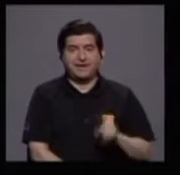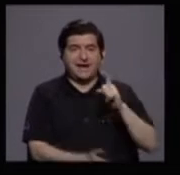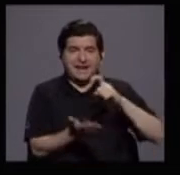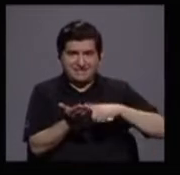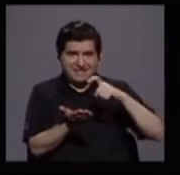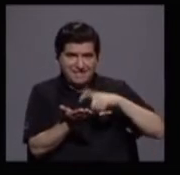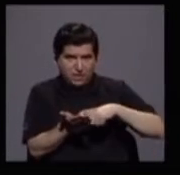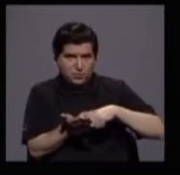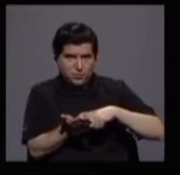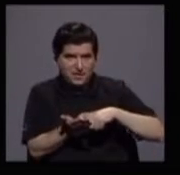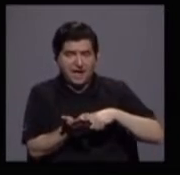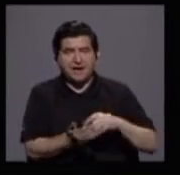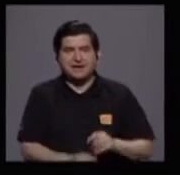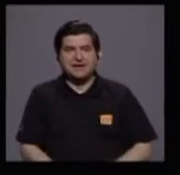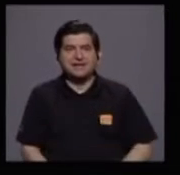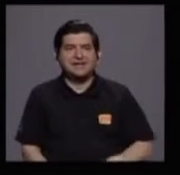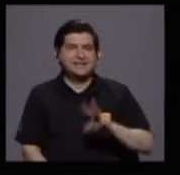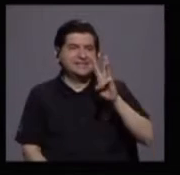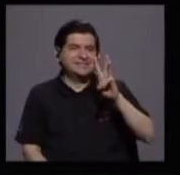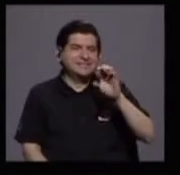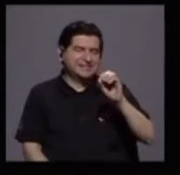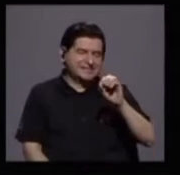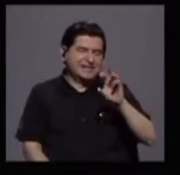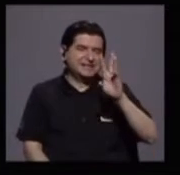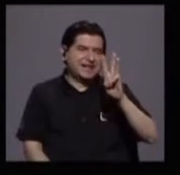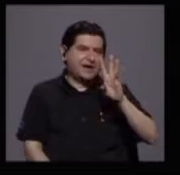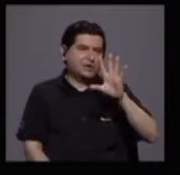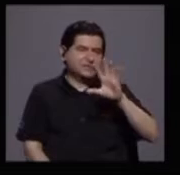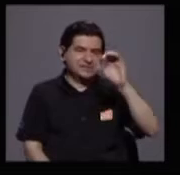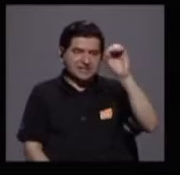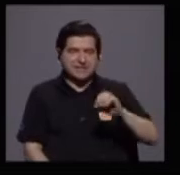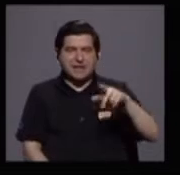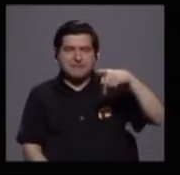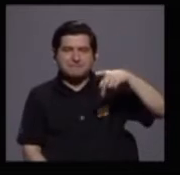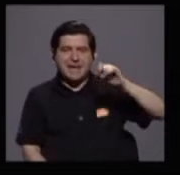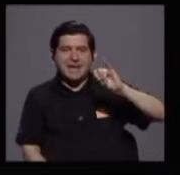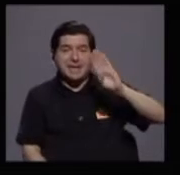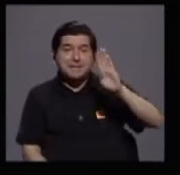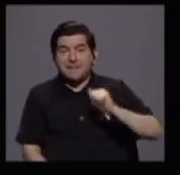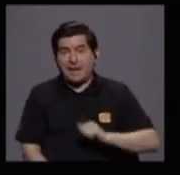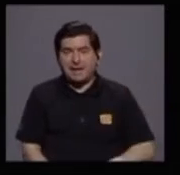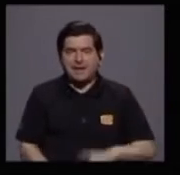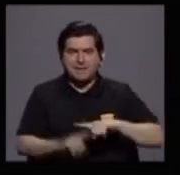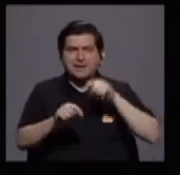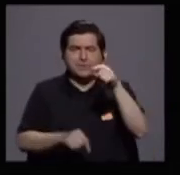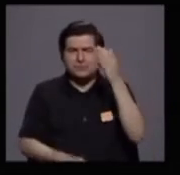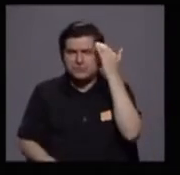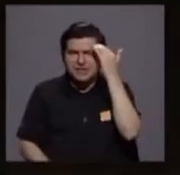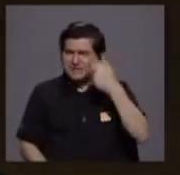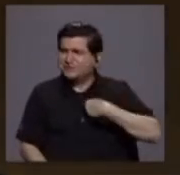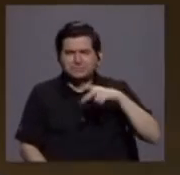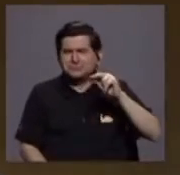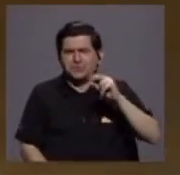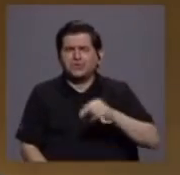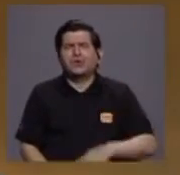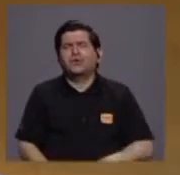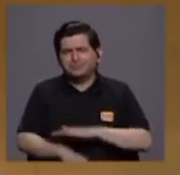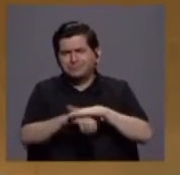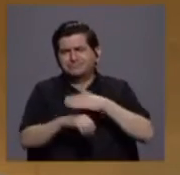deuda del 60 o 65% del PIB. Pero bueno, ustedes sí saben y yo no. Por